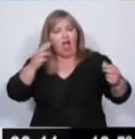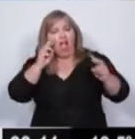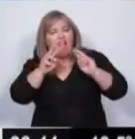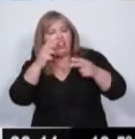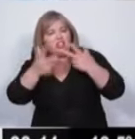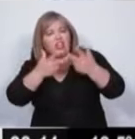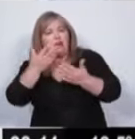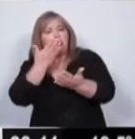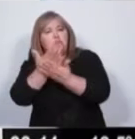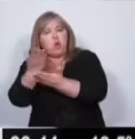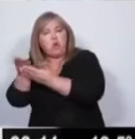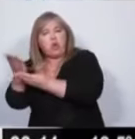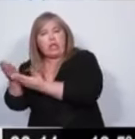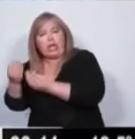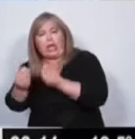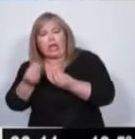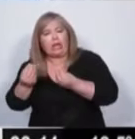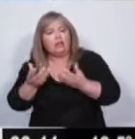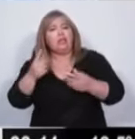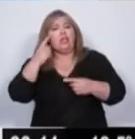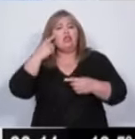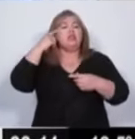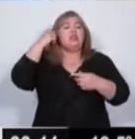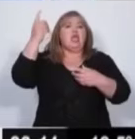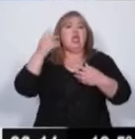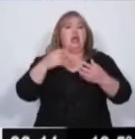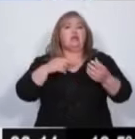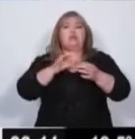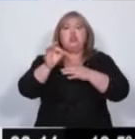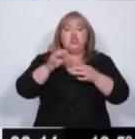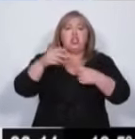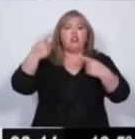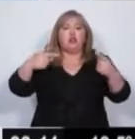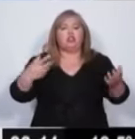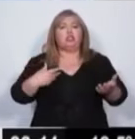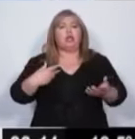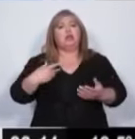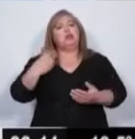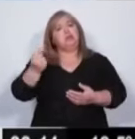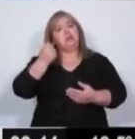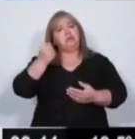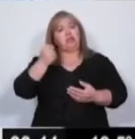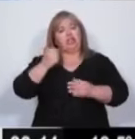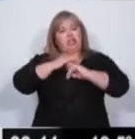sus propuestas, con su diagnóstico, con sus ideas, y realmente es un privilegio poder tener esta